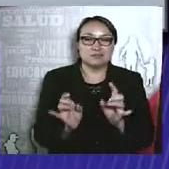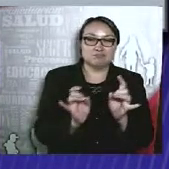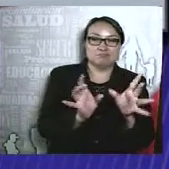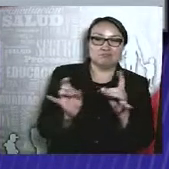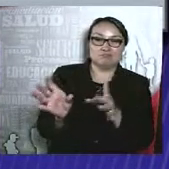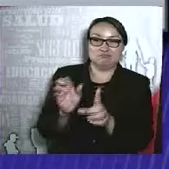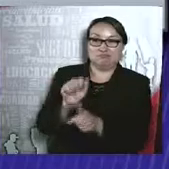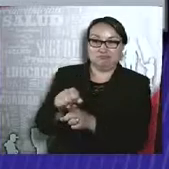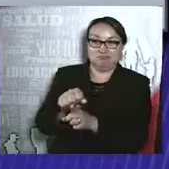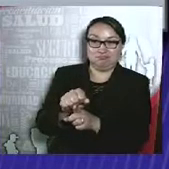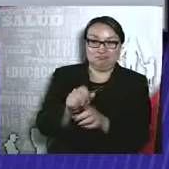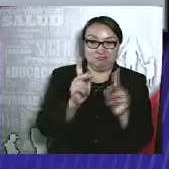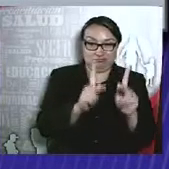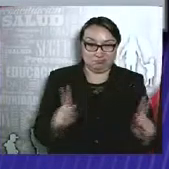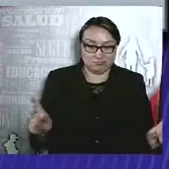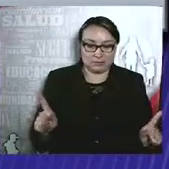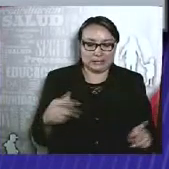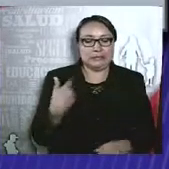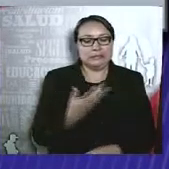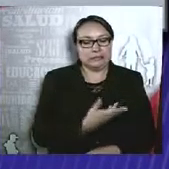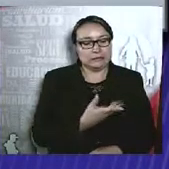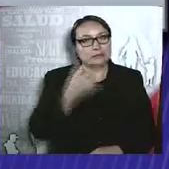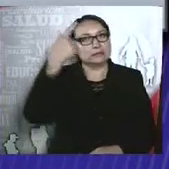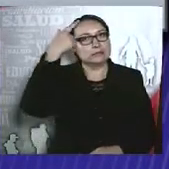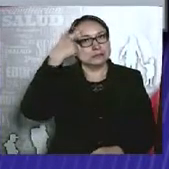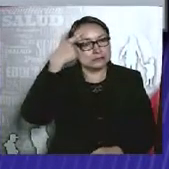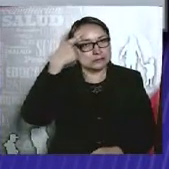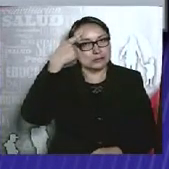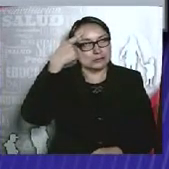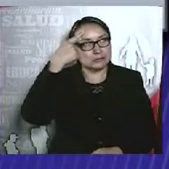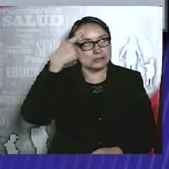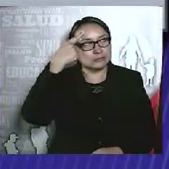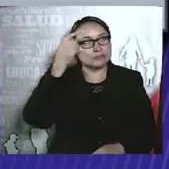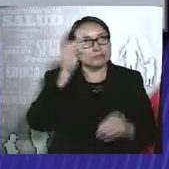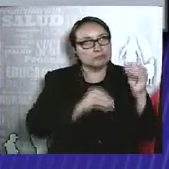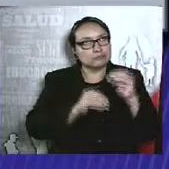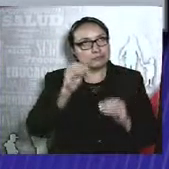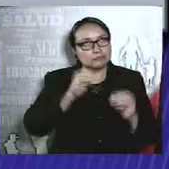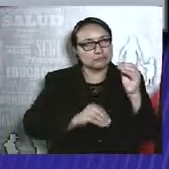población, tuvimos que desarrollar un modelo directamente que llegara a las empresas,